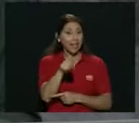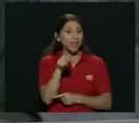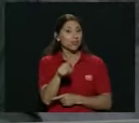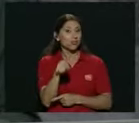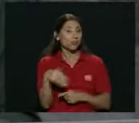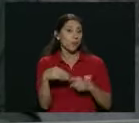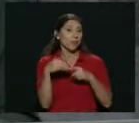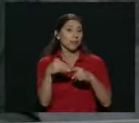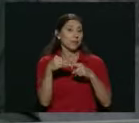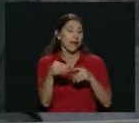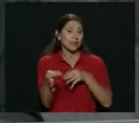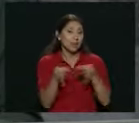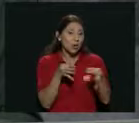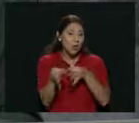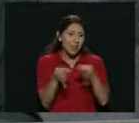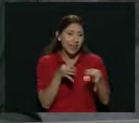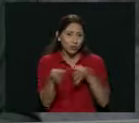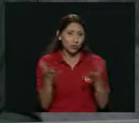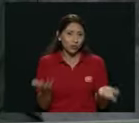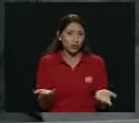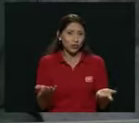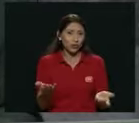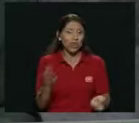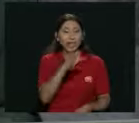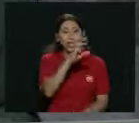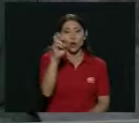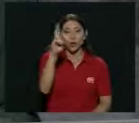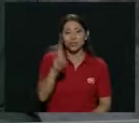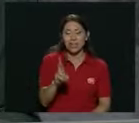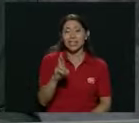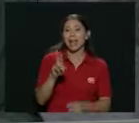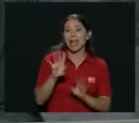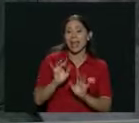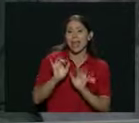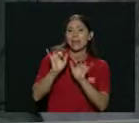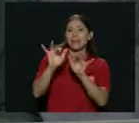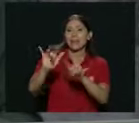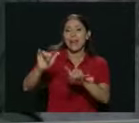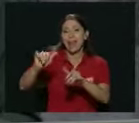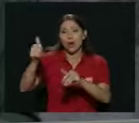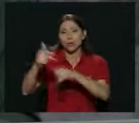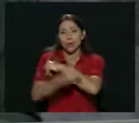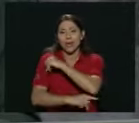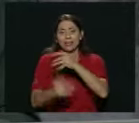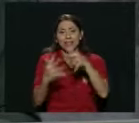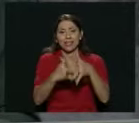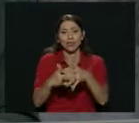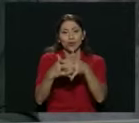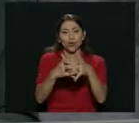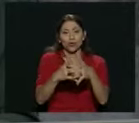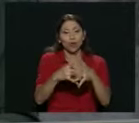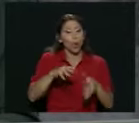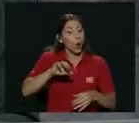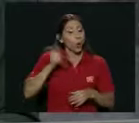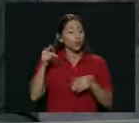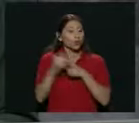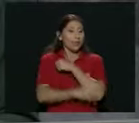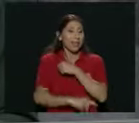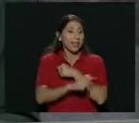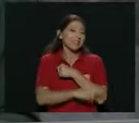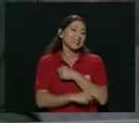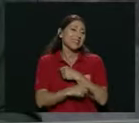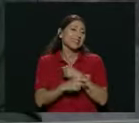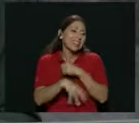los que la población costarricense emigra a Estados Unidos. Situación quizá muy diferente a otros países de la región que por lo general migran por